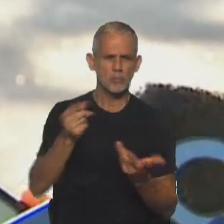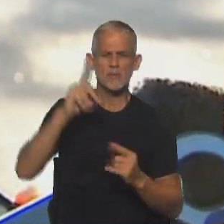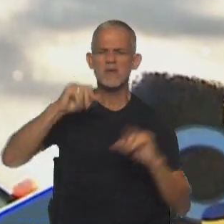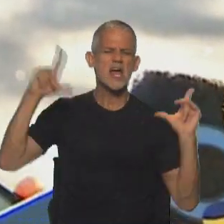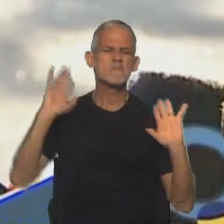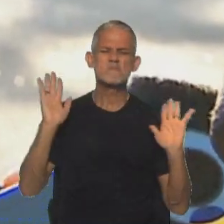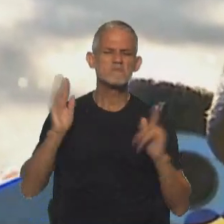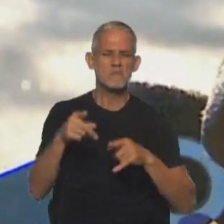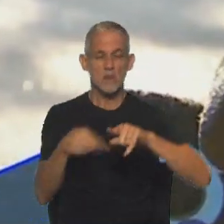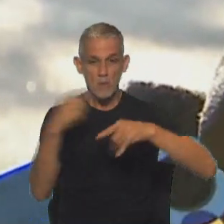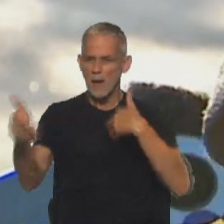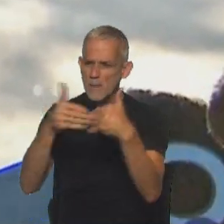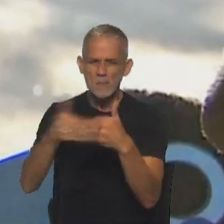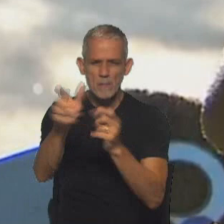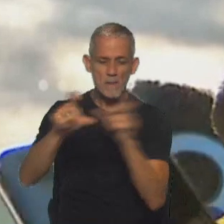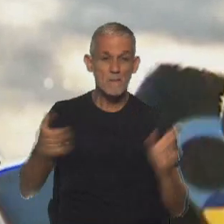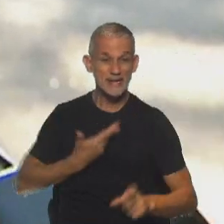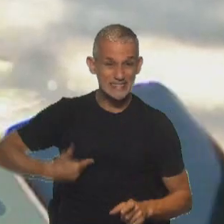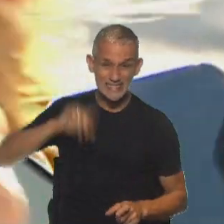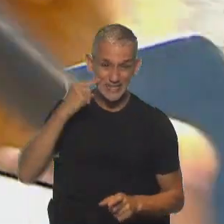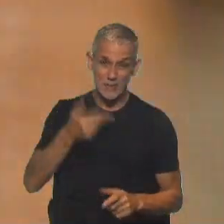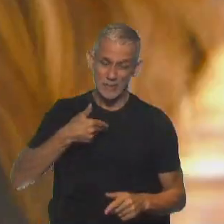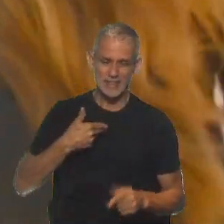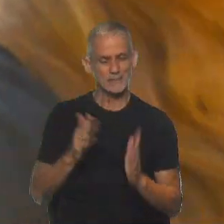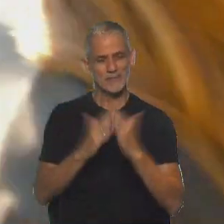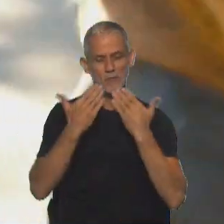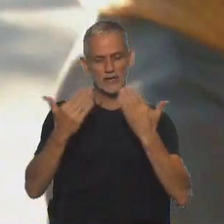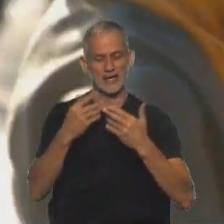candidaturas, cerca de la gente, es lo que me pide el presidente de la Nación, es lo que hago todos los días.